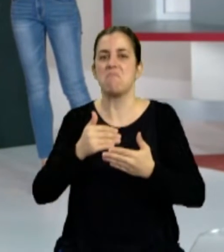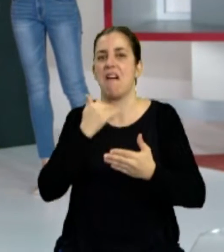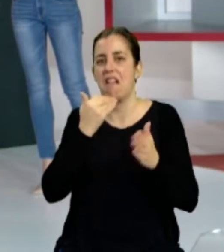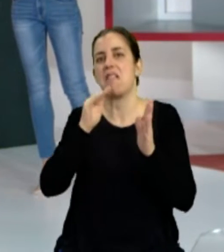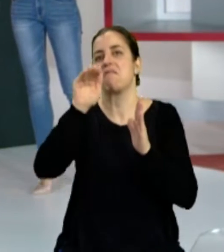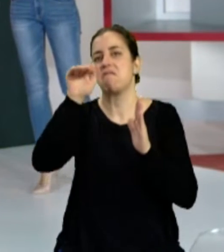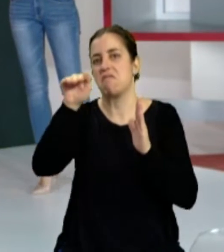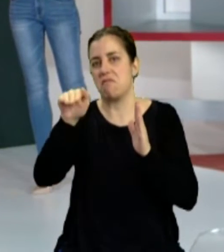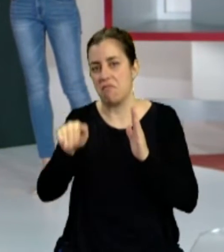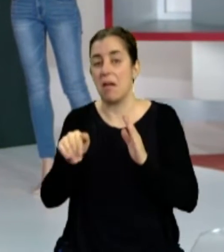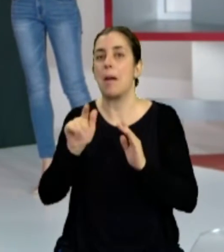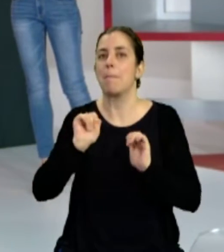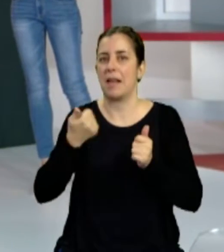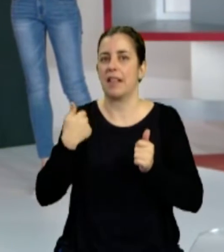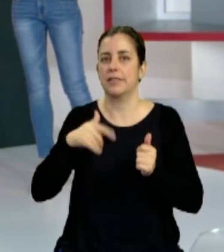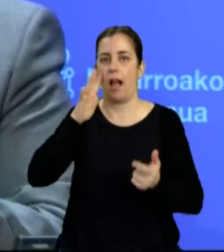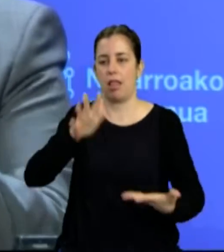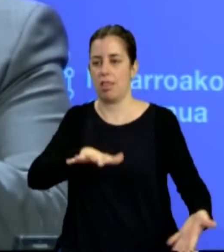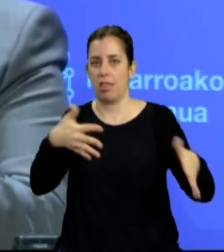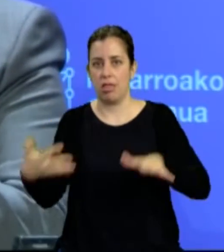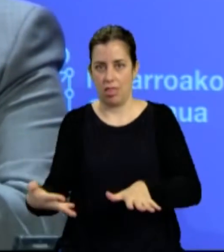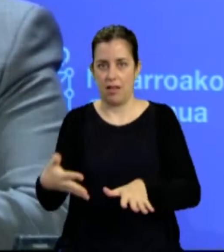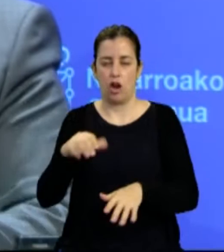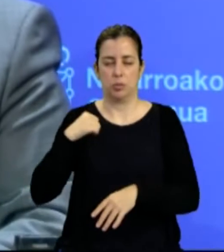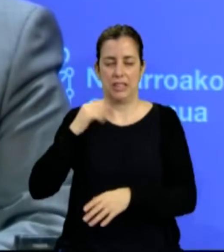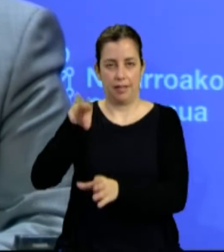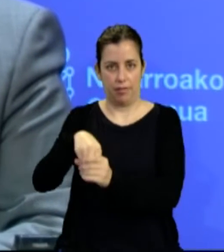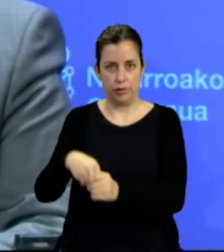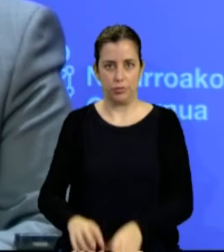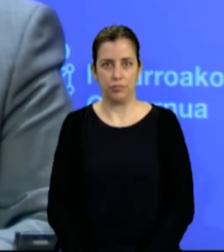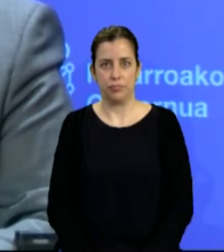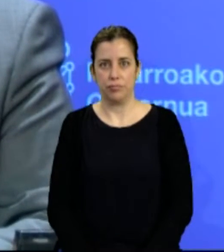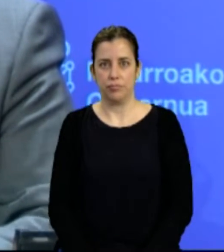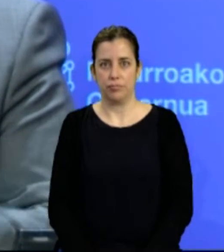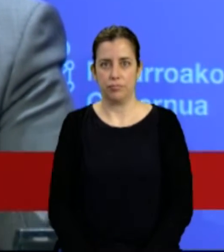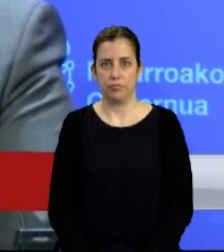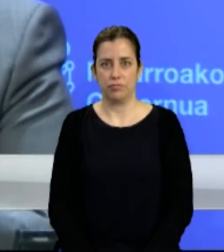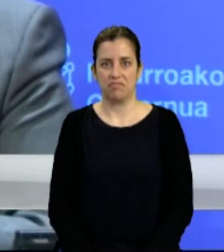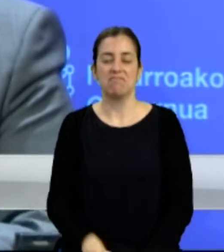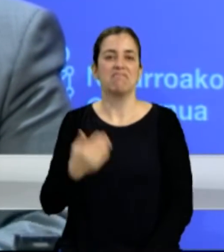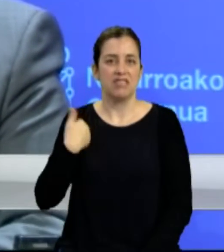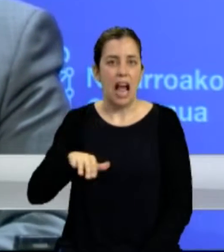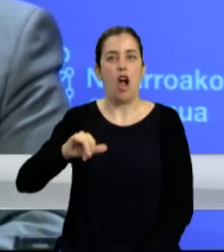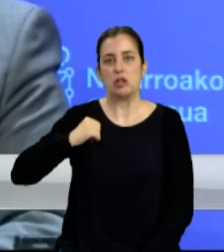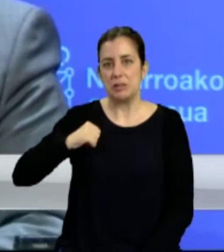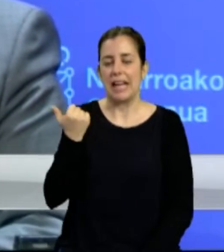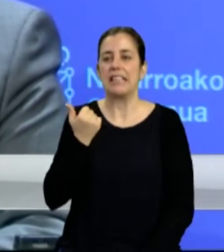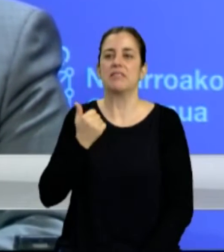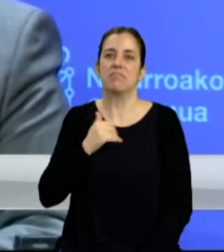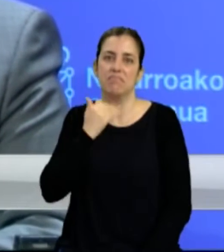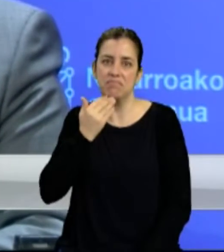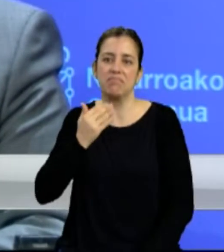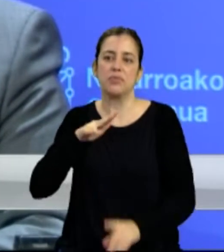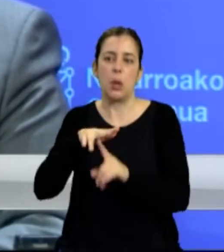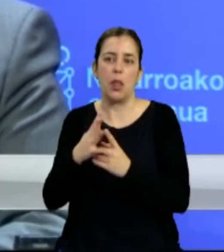verse también en los hospitales. Que ya hay una disminución de la presión hospitalaria, aunque sigue siendo intensa, tanto en